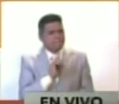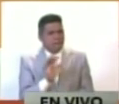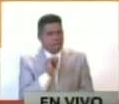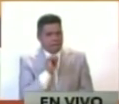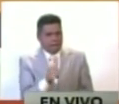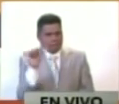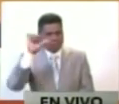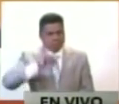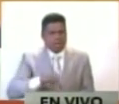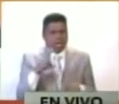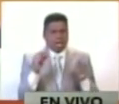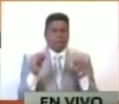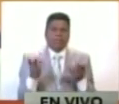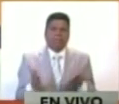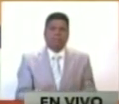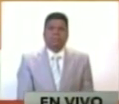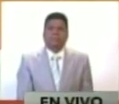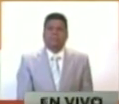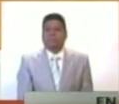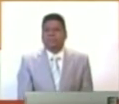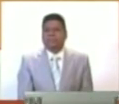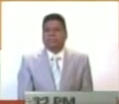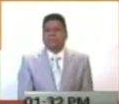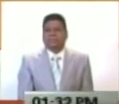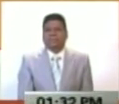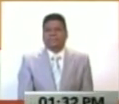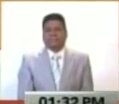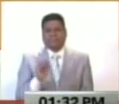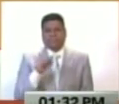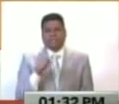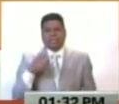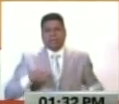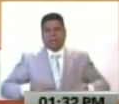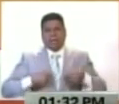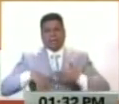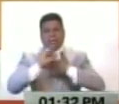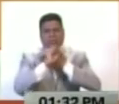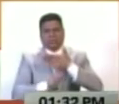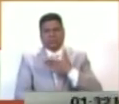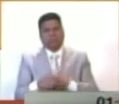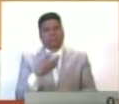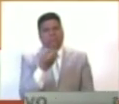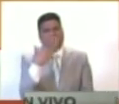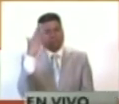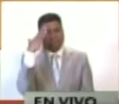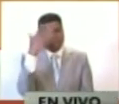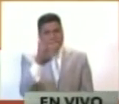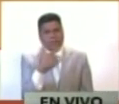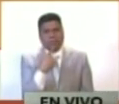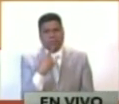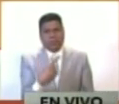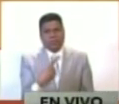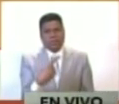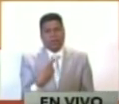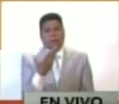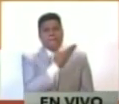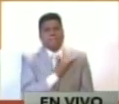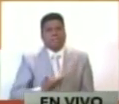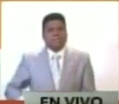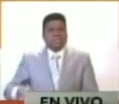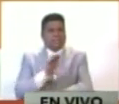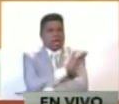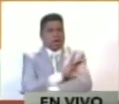Gracias, Madeleine. Sí, bueno, sobre el Mercosur, tú bien sabes, como lo ha dicho el presidente Correa, hay un nuevo plan Cóndor